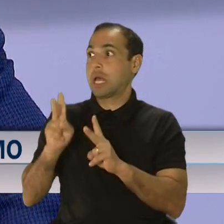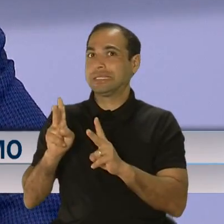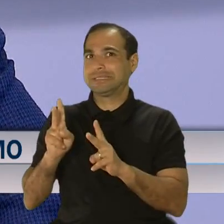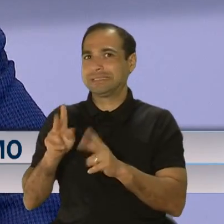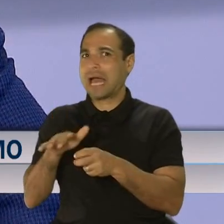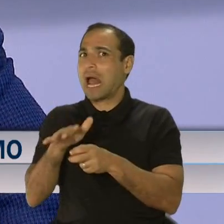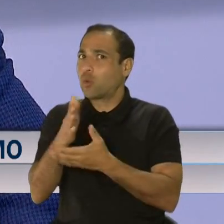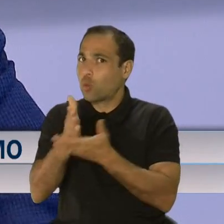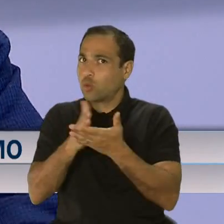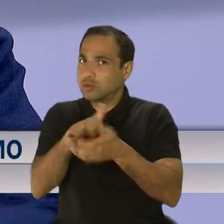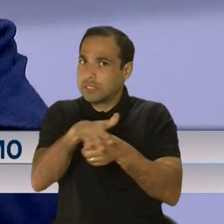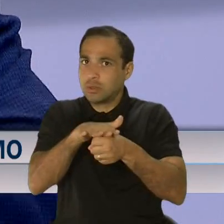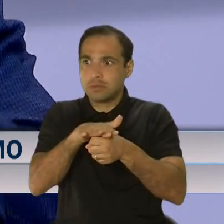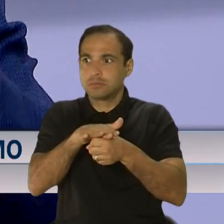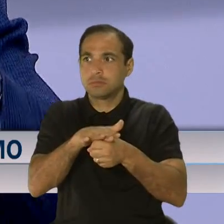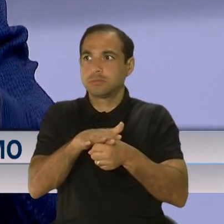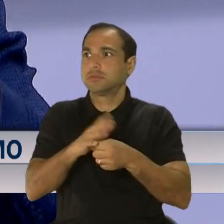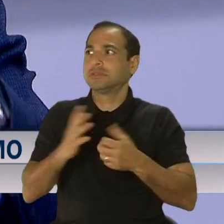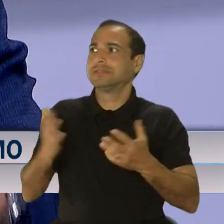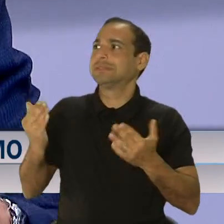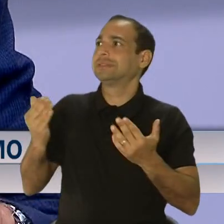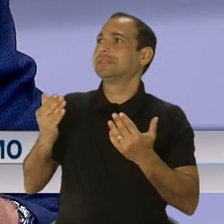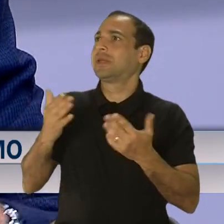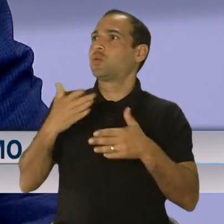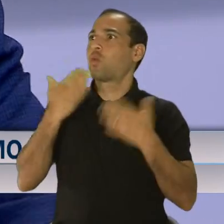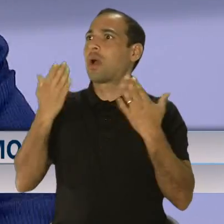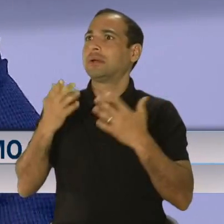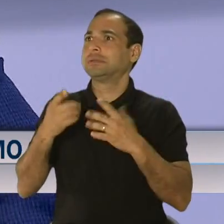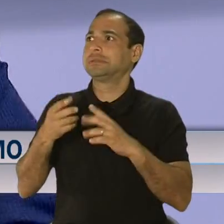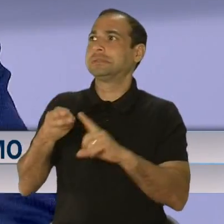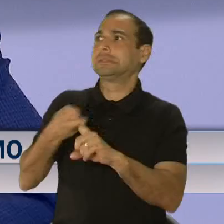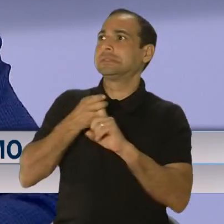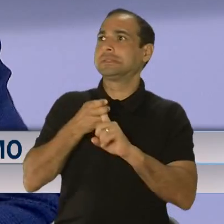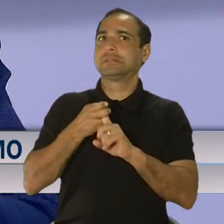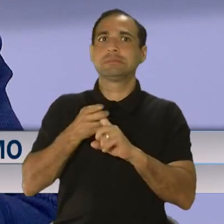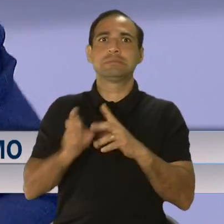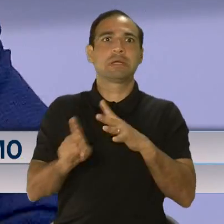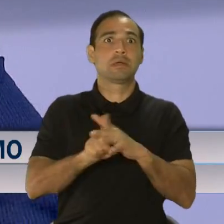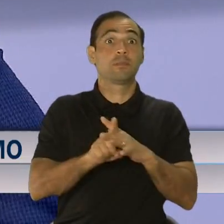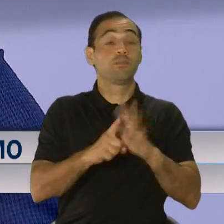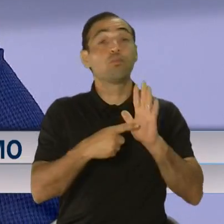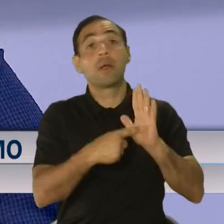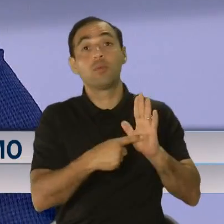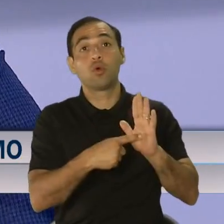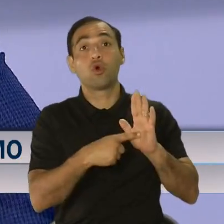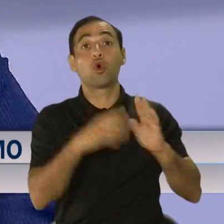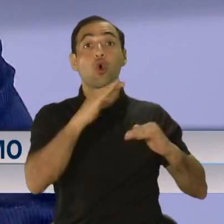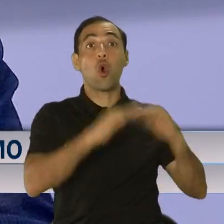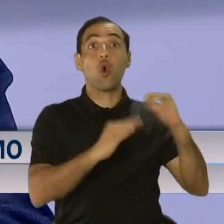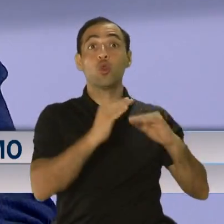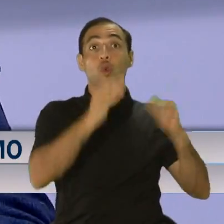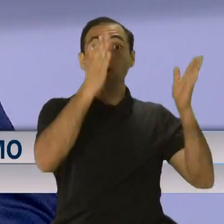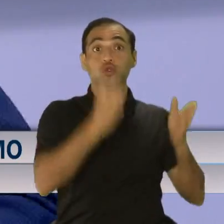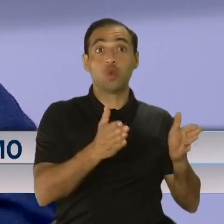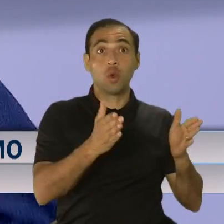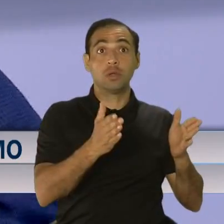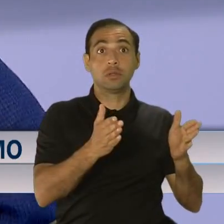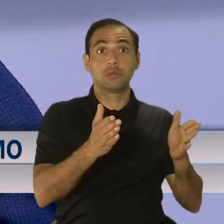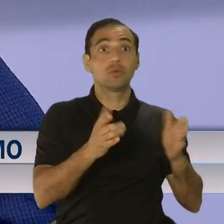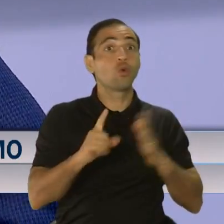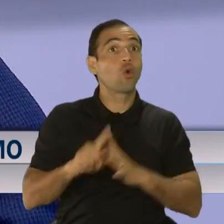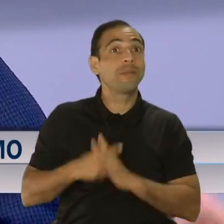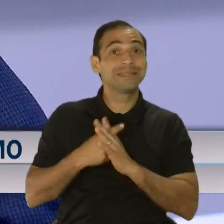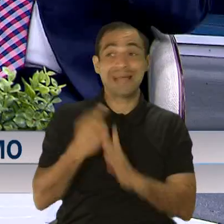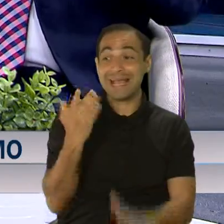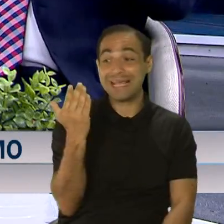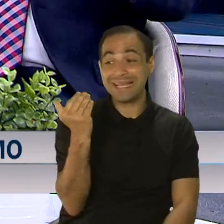sectores. Y hay sectores que inclusive, por ejemplo, construcción, empiezan básicamente en $15 la hora porque no hay gente. Así que